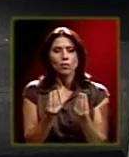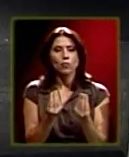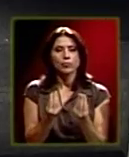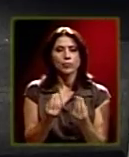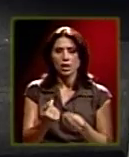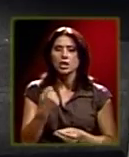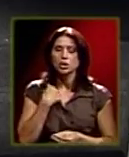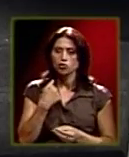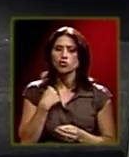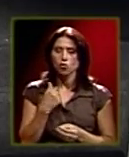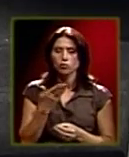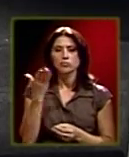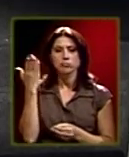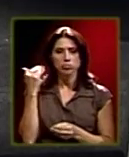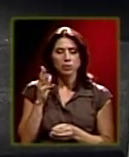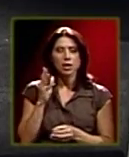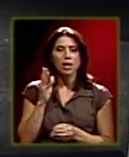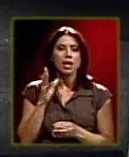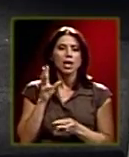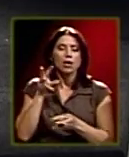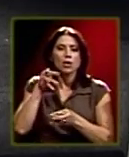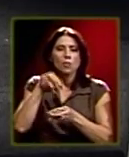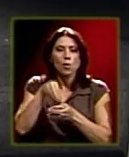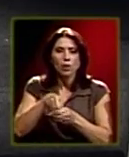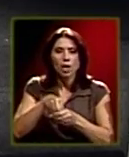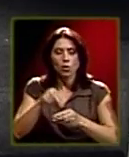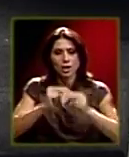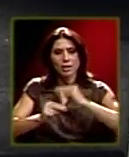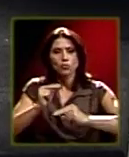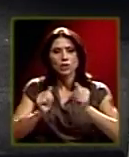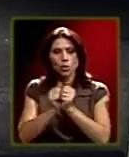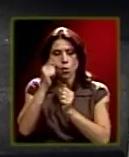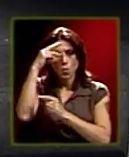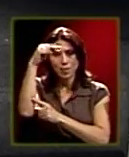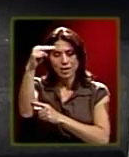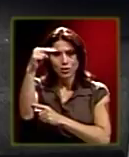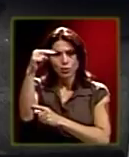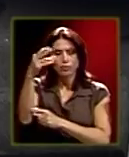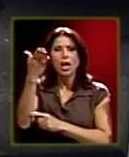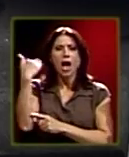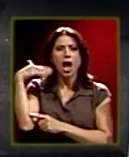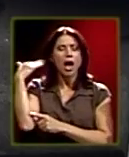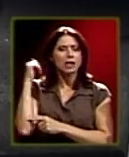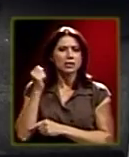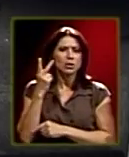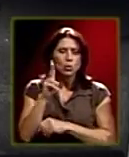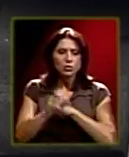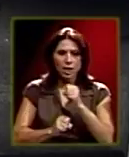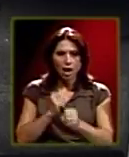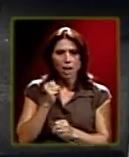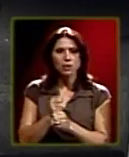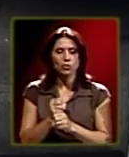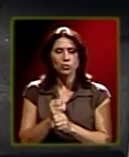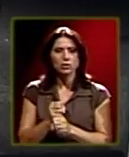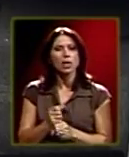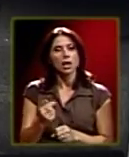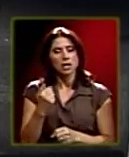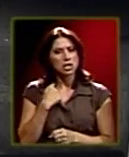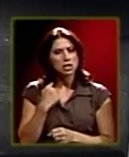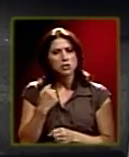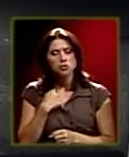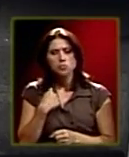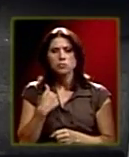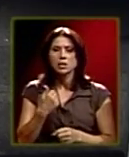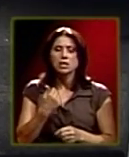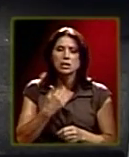y yo estuve involucrado desde el inicio en la negociación con México, imagínese usted, ya hace 11 años, 12 años, y he pasado por todas